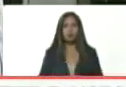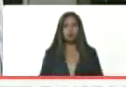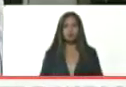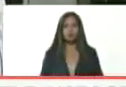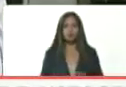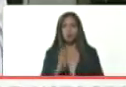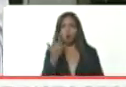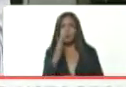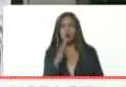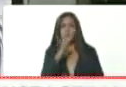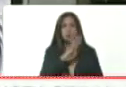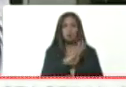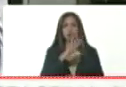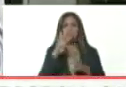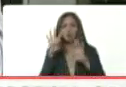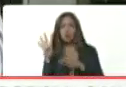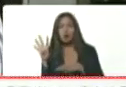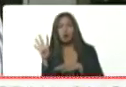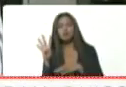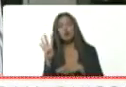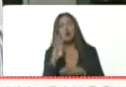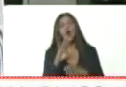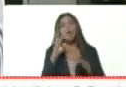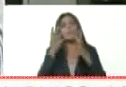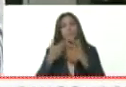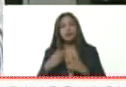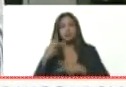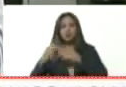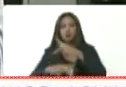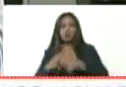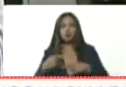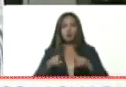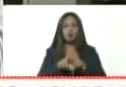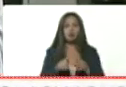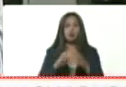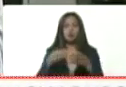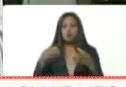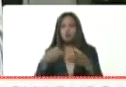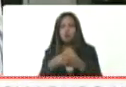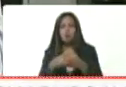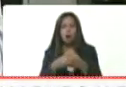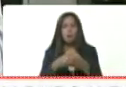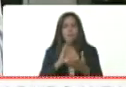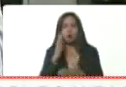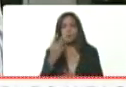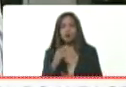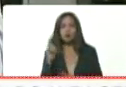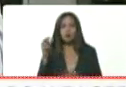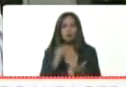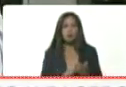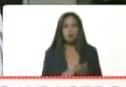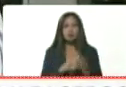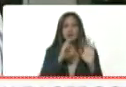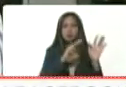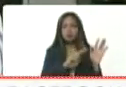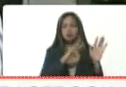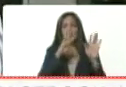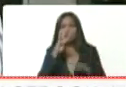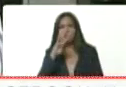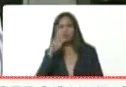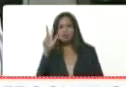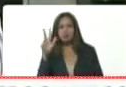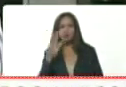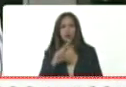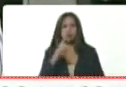aproximadamente 54 empresas productoras las cuales agrupan alrededor de mil 743 unidades